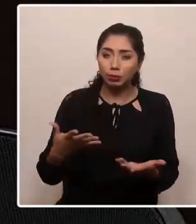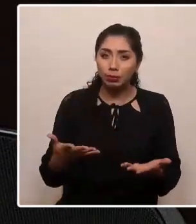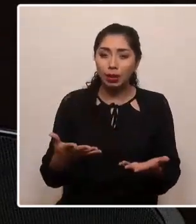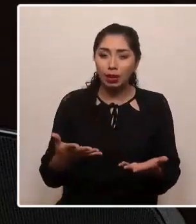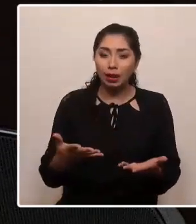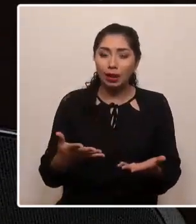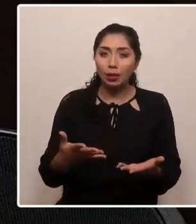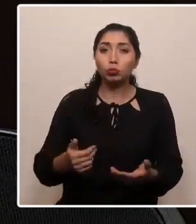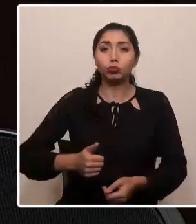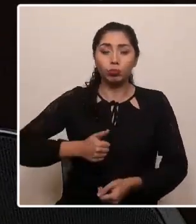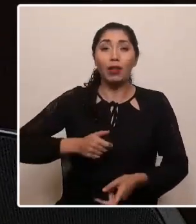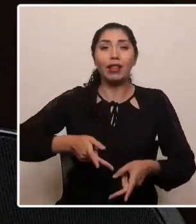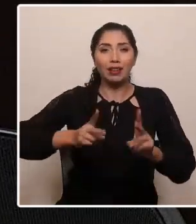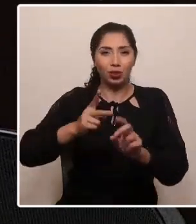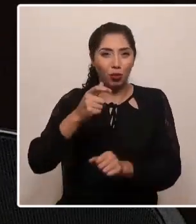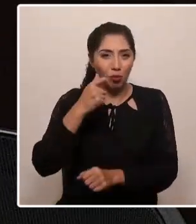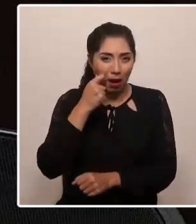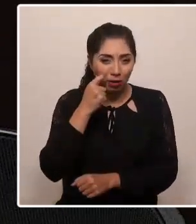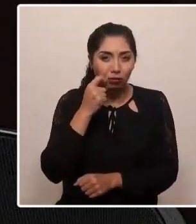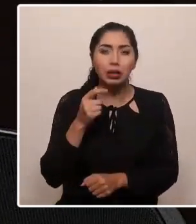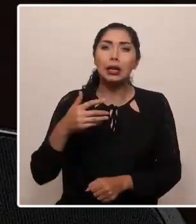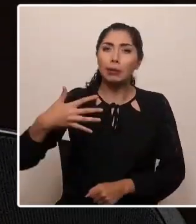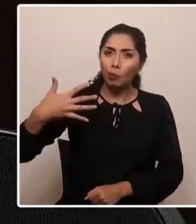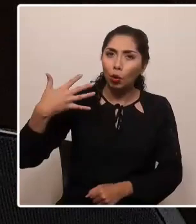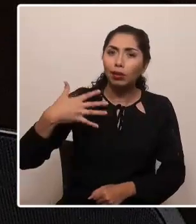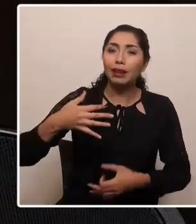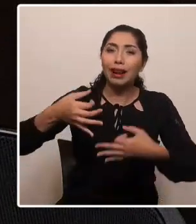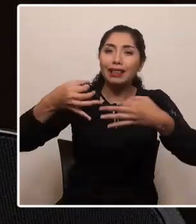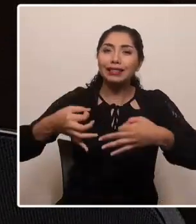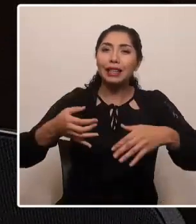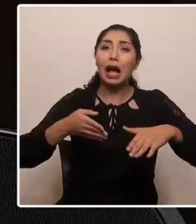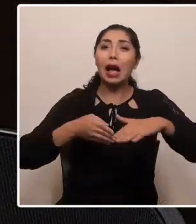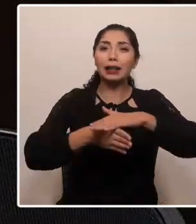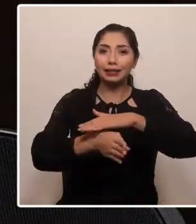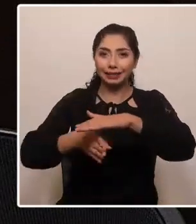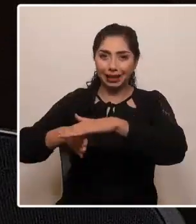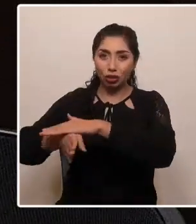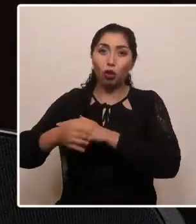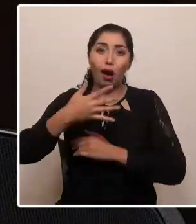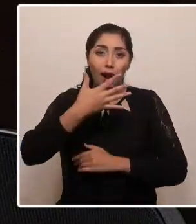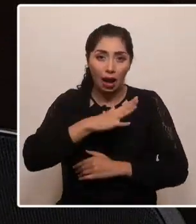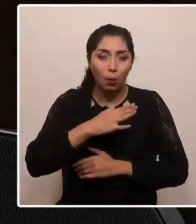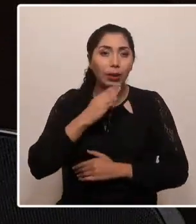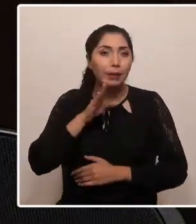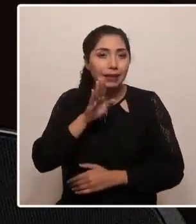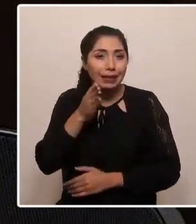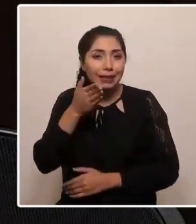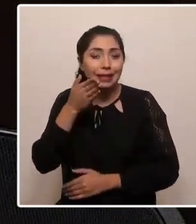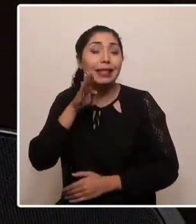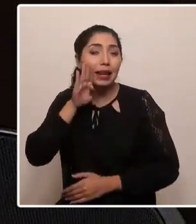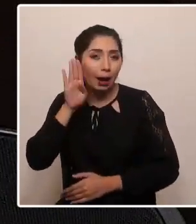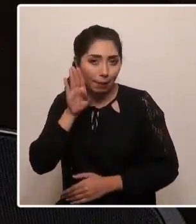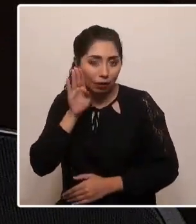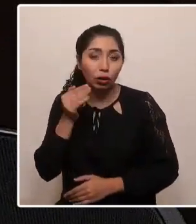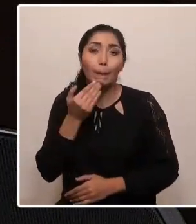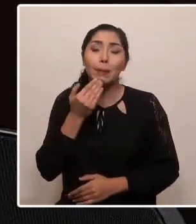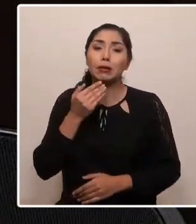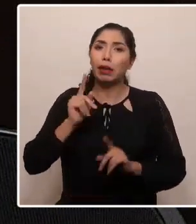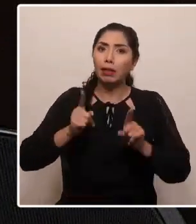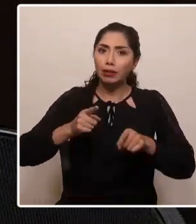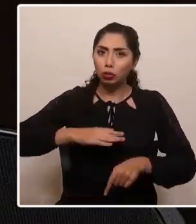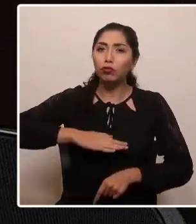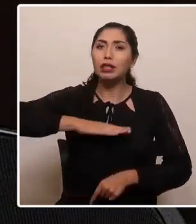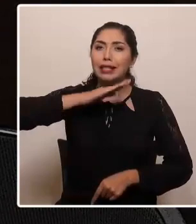de los derechos humanos. Es crucial que se garantice el acceso y su saneamiento, pero también que sea suficiente,